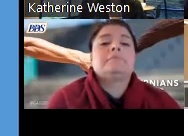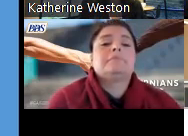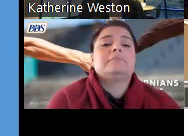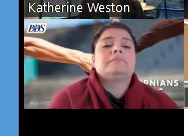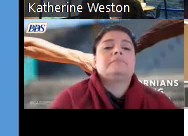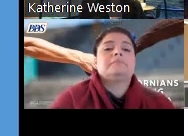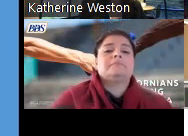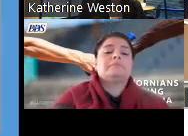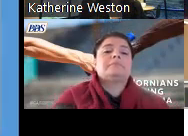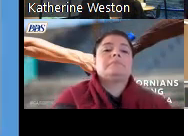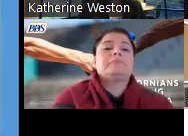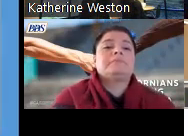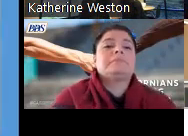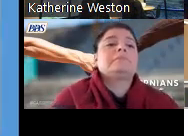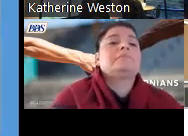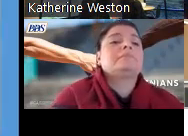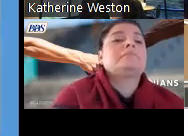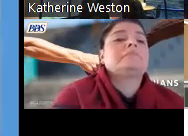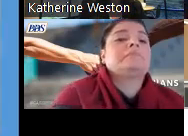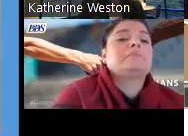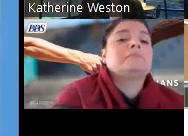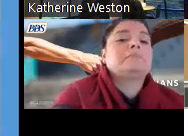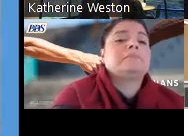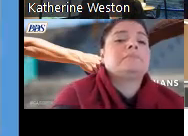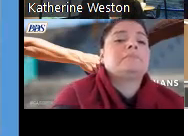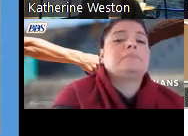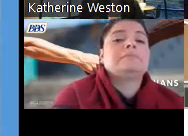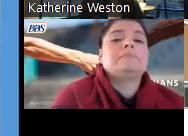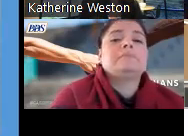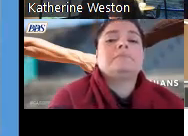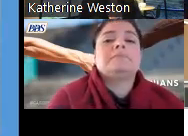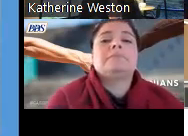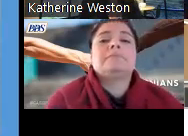servicios. La siguiente diapositiva.